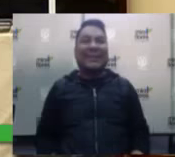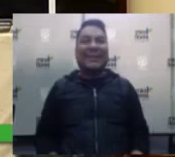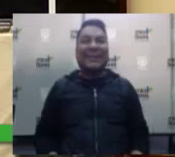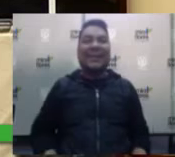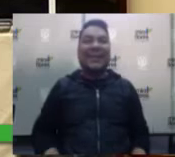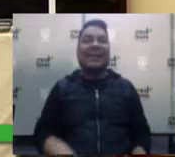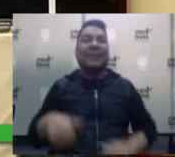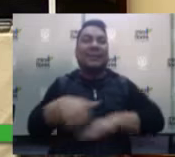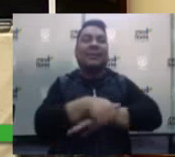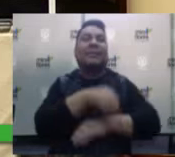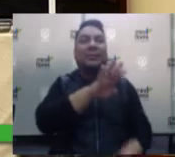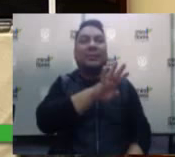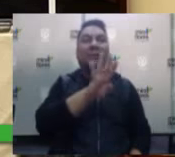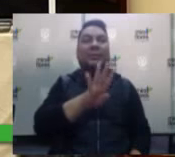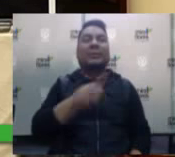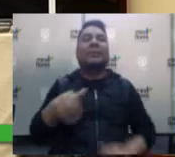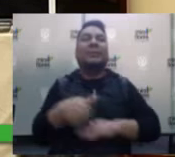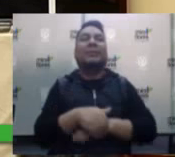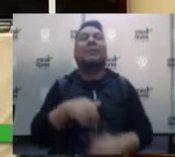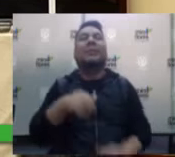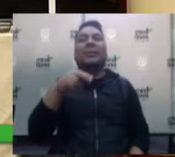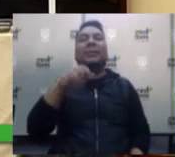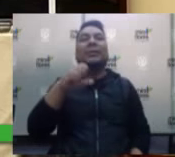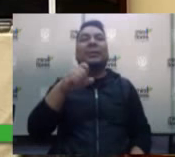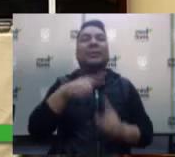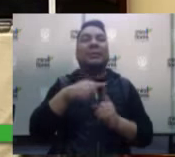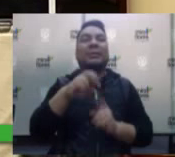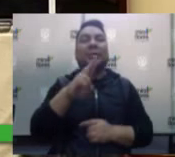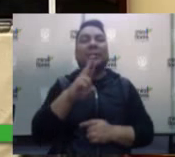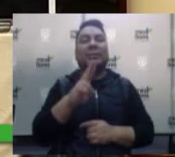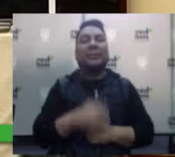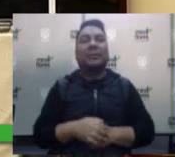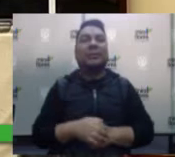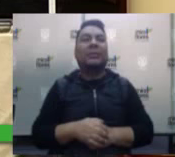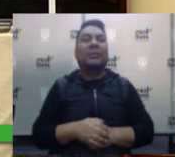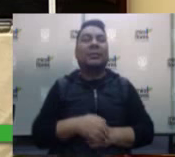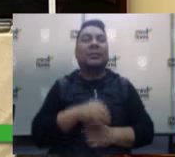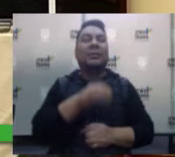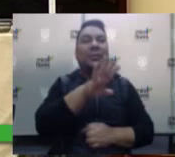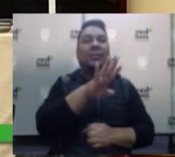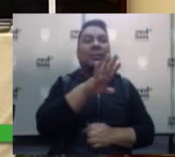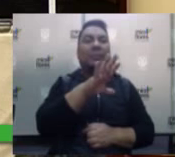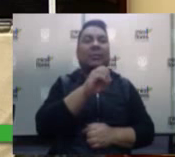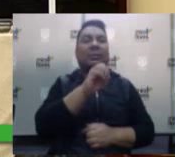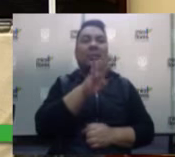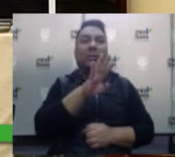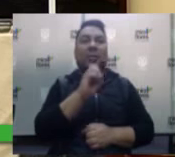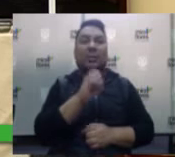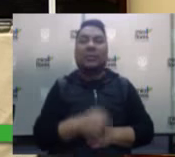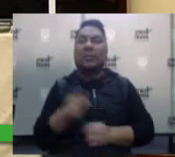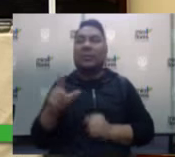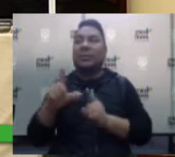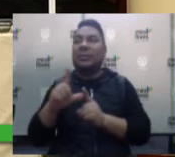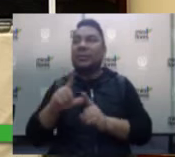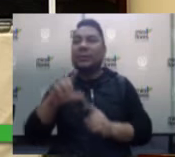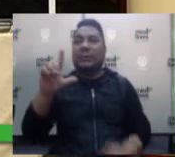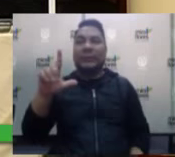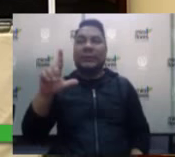Ubicación 44, Avenida Ernesto de Canseco, cuadra 5, frente al 540. Letra L.